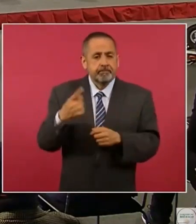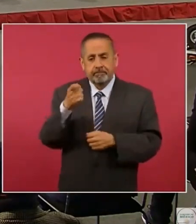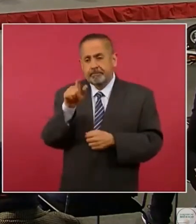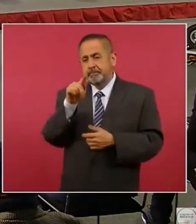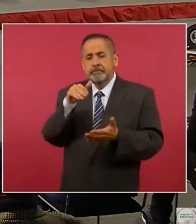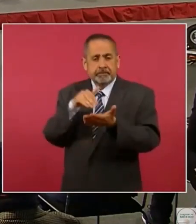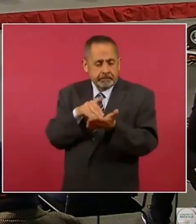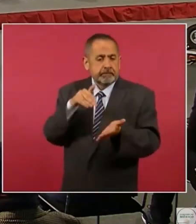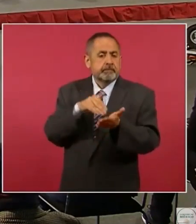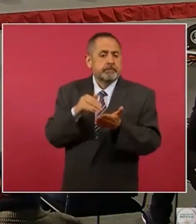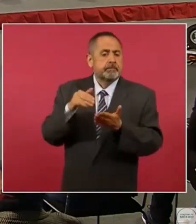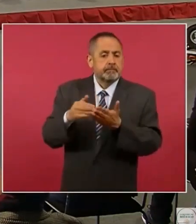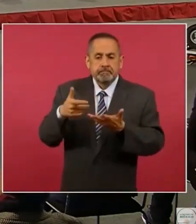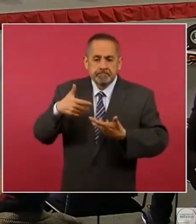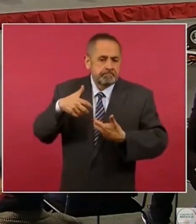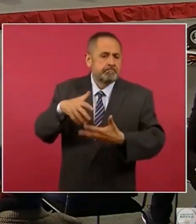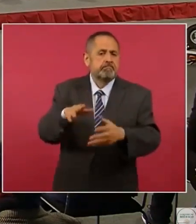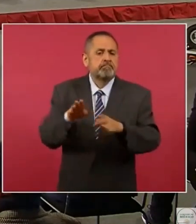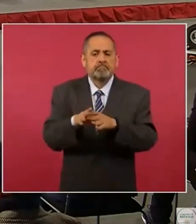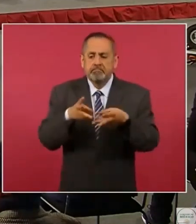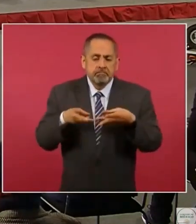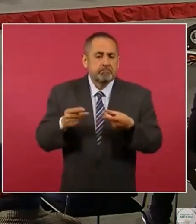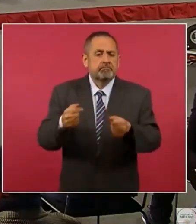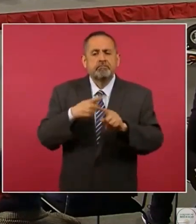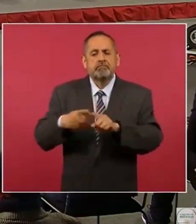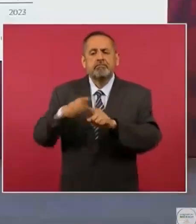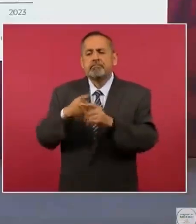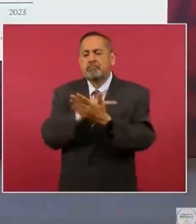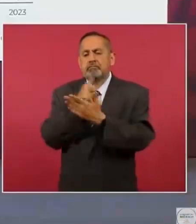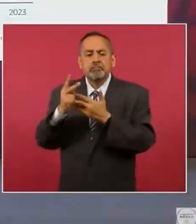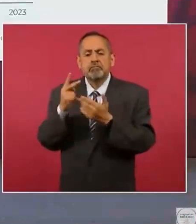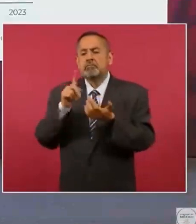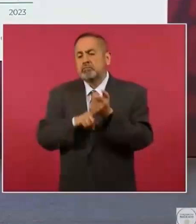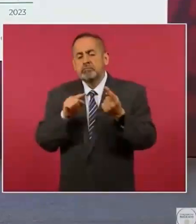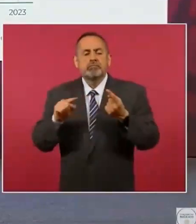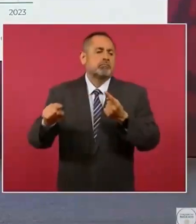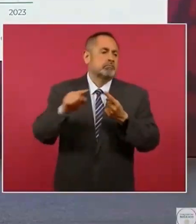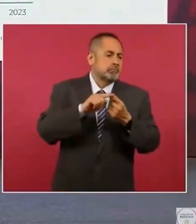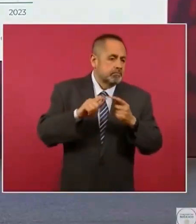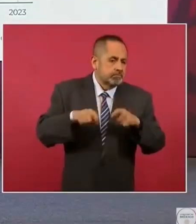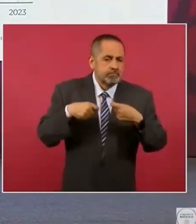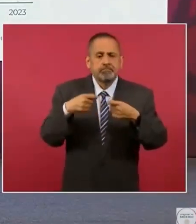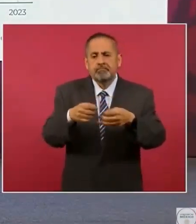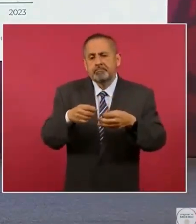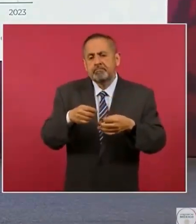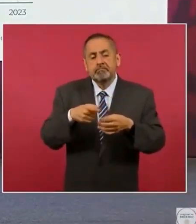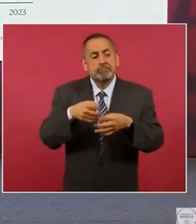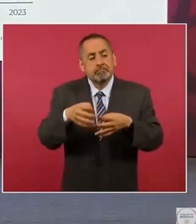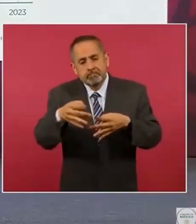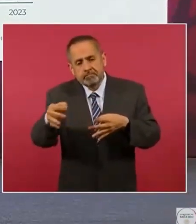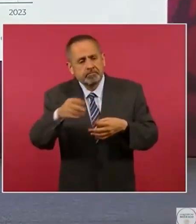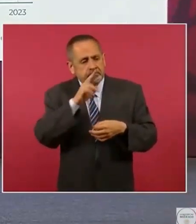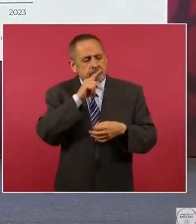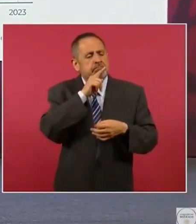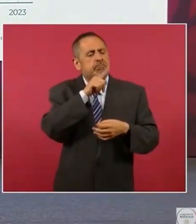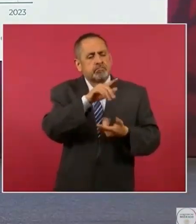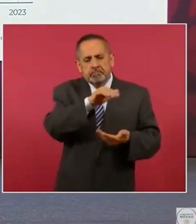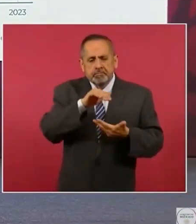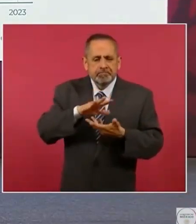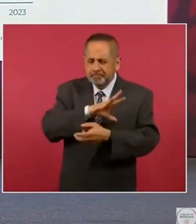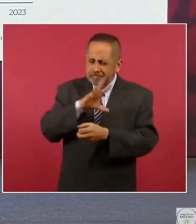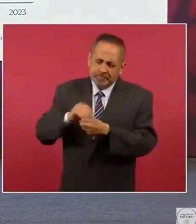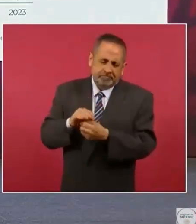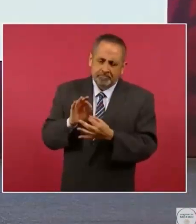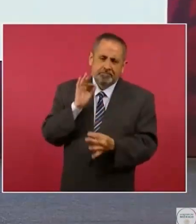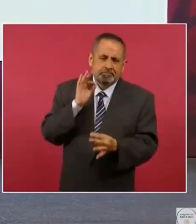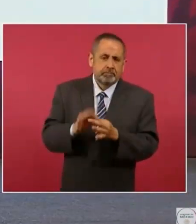millones de pesos que se han incorporado en los distintos programas de beneficio, reestructuras, prórrogas que se han hecho durante esta administración.